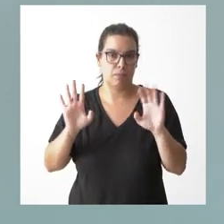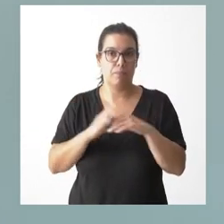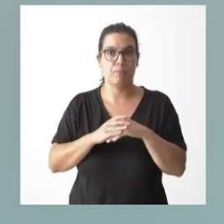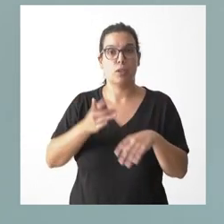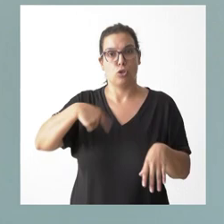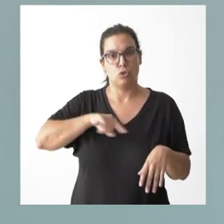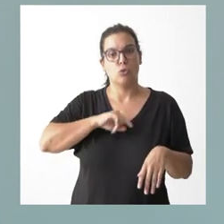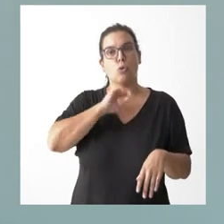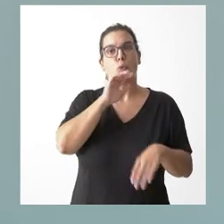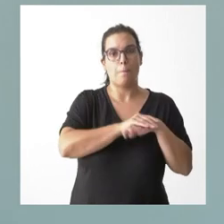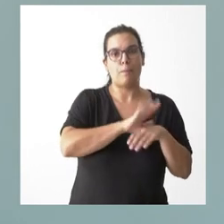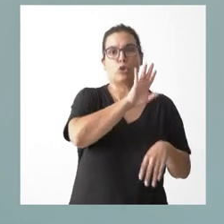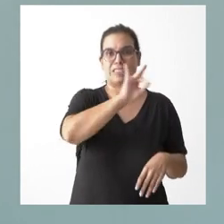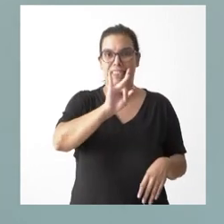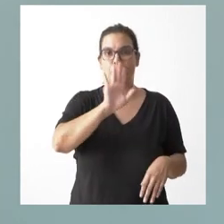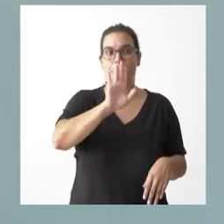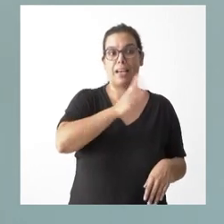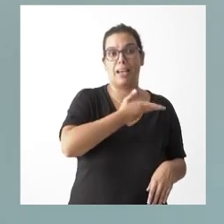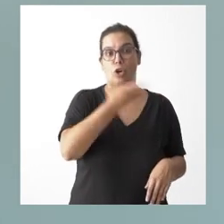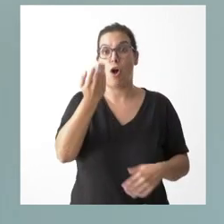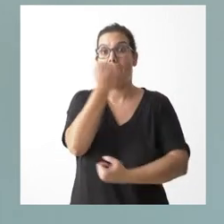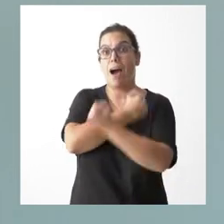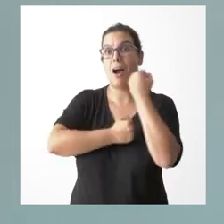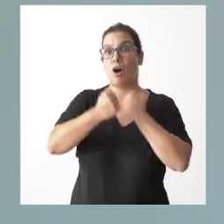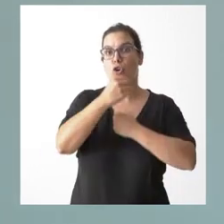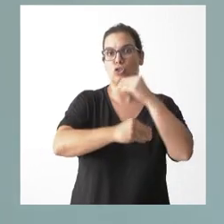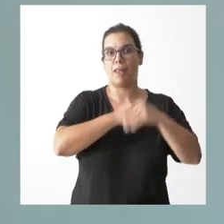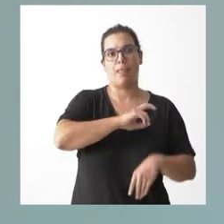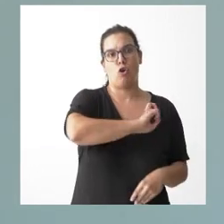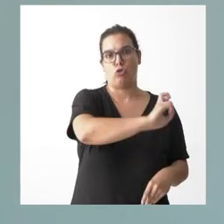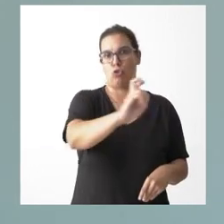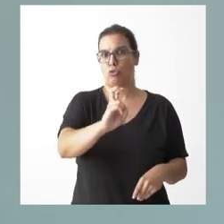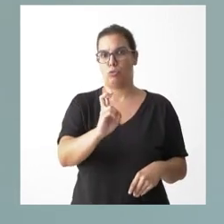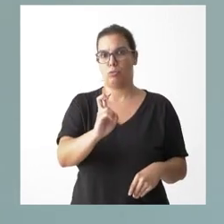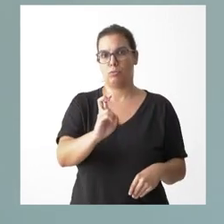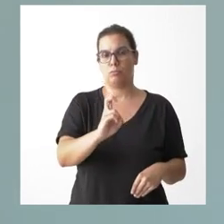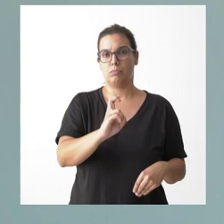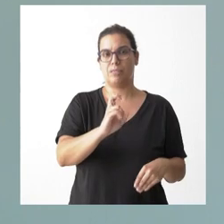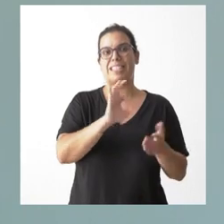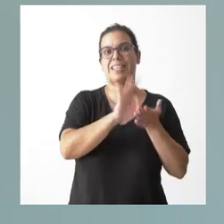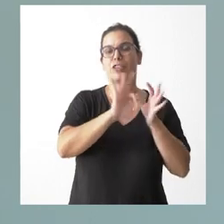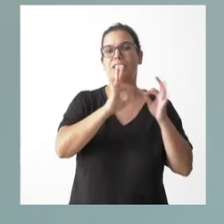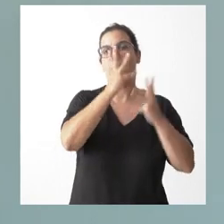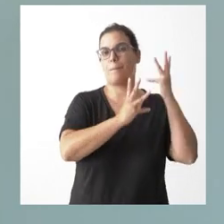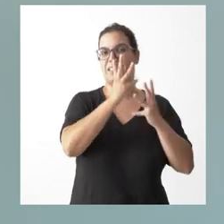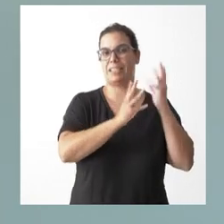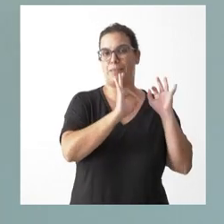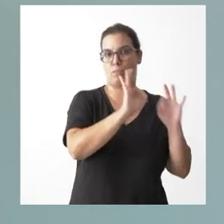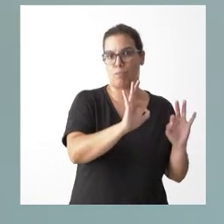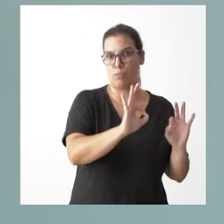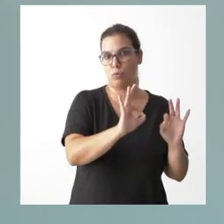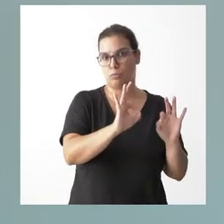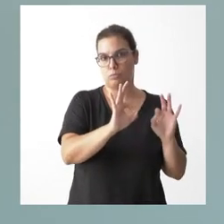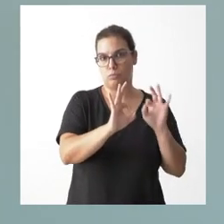aplicaremos, pero lógicamente este ahorro se va a producir esencialmente en el caso de los servicios de carácter administrativo,